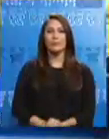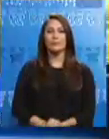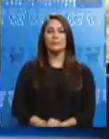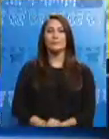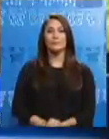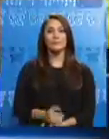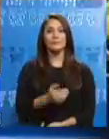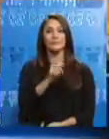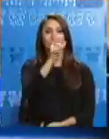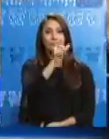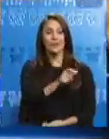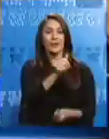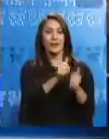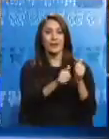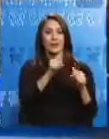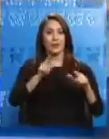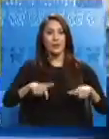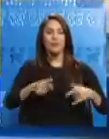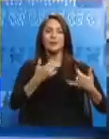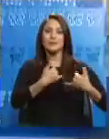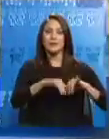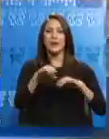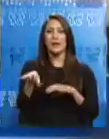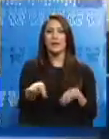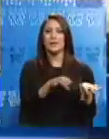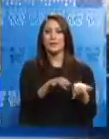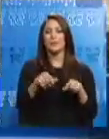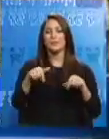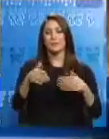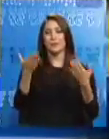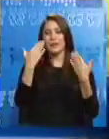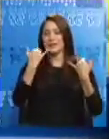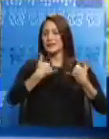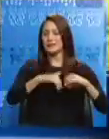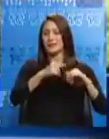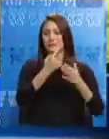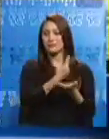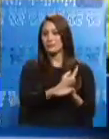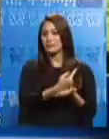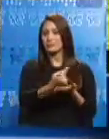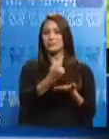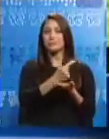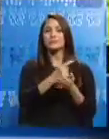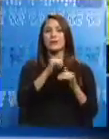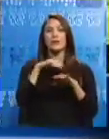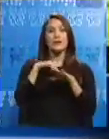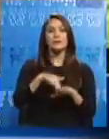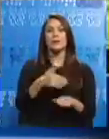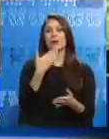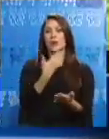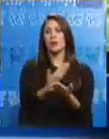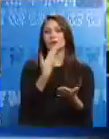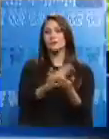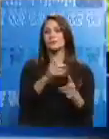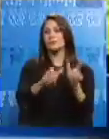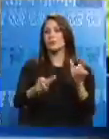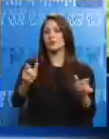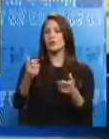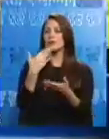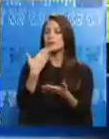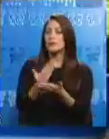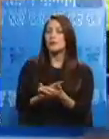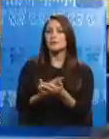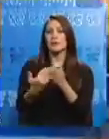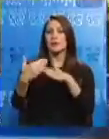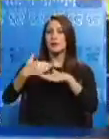El presidenciable prevé continuar sus actividades en Guayaquil durante jornadas de respaldo y agradecimiento a su triunfo